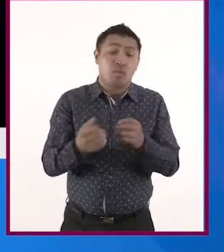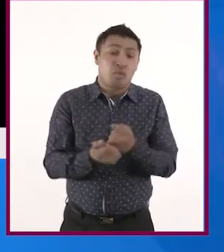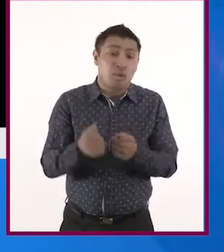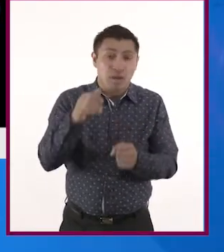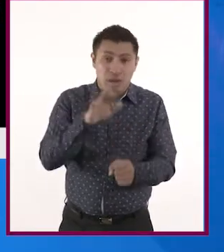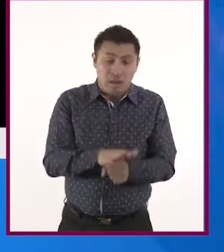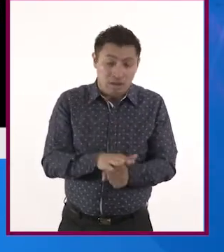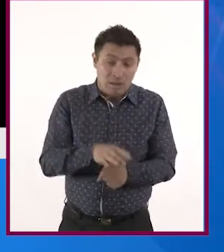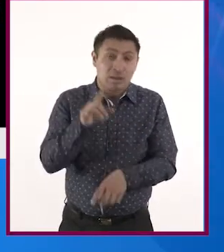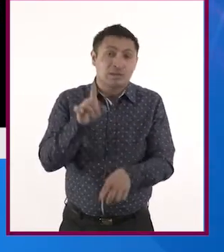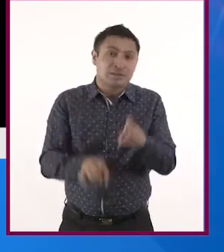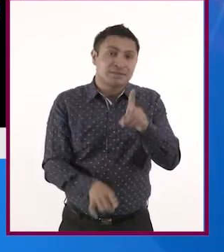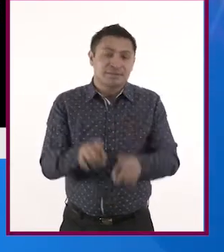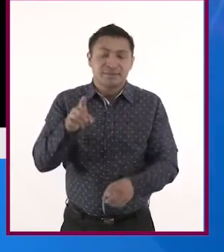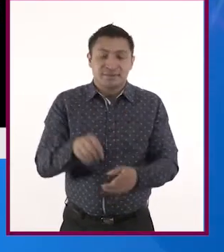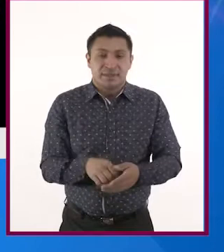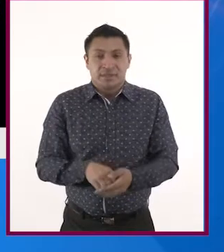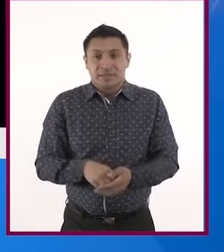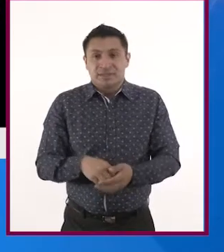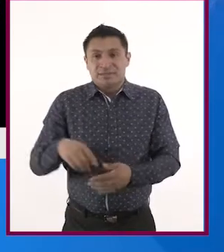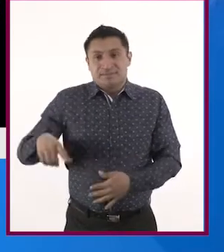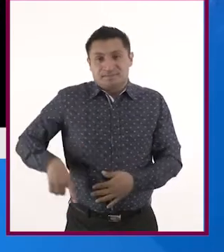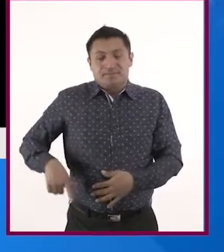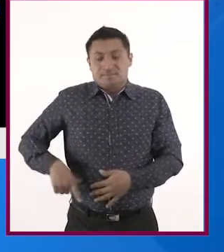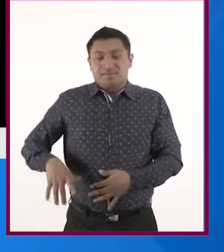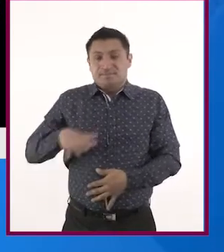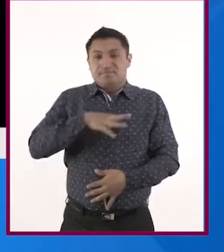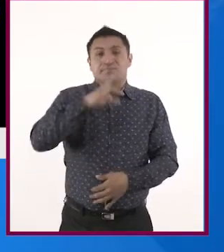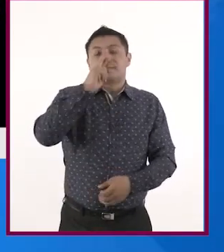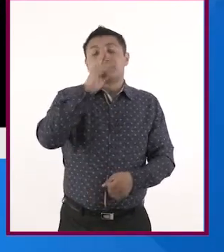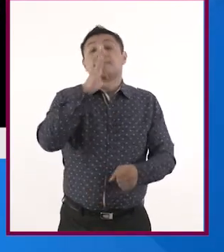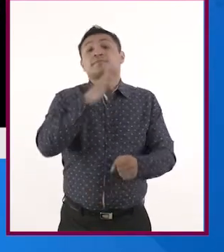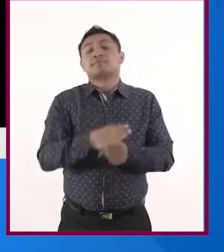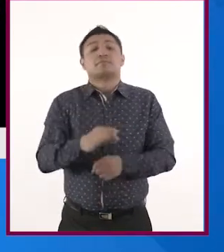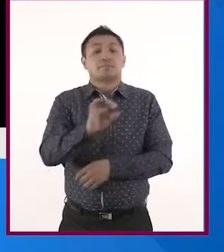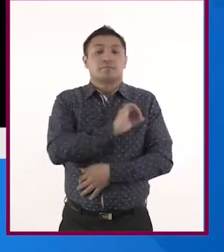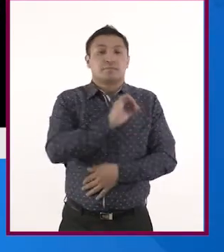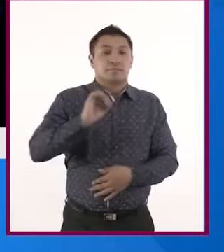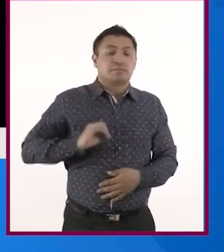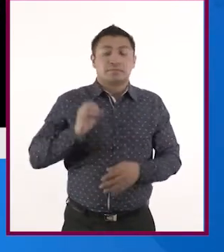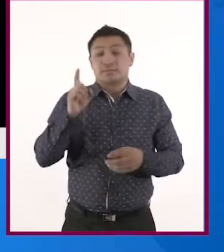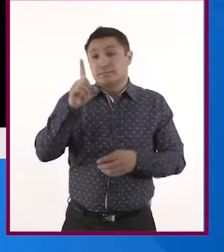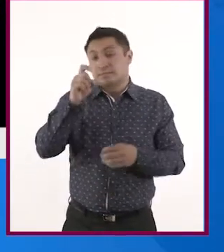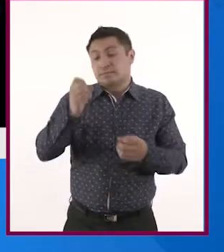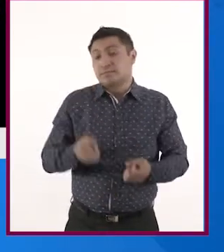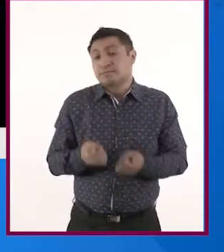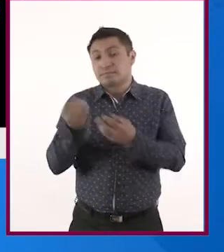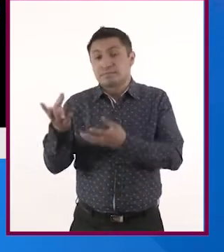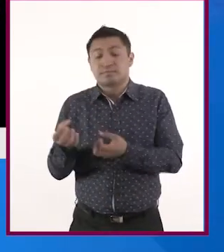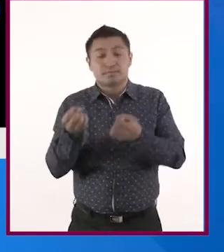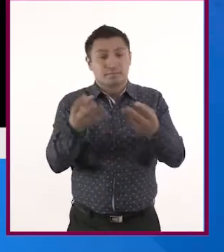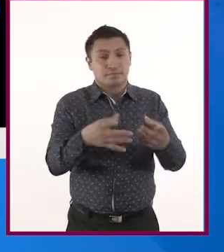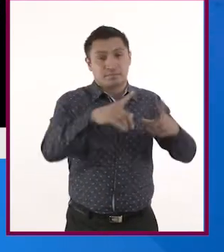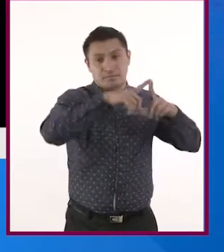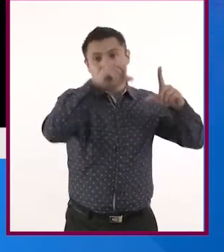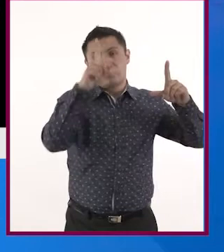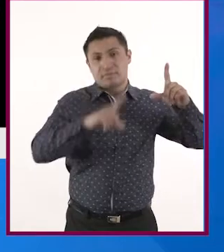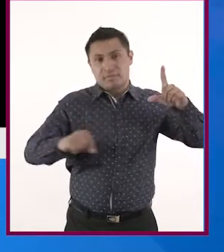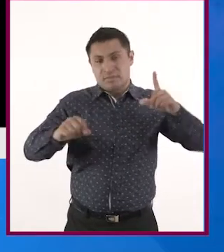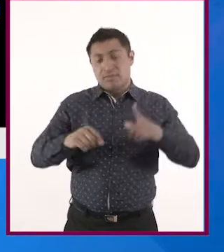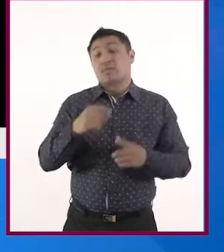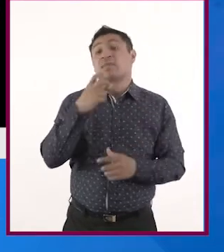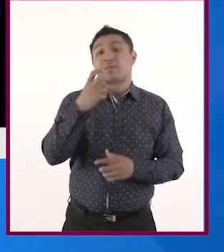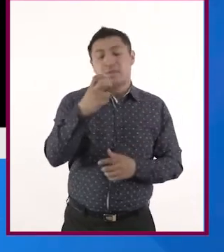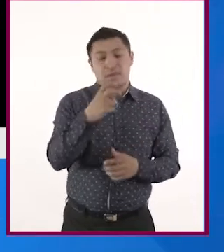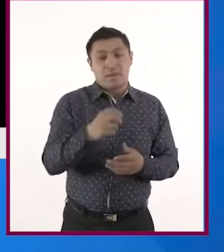gestionamos. Si bien el Estado tiene la responsabilidad y la obligación de abastecer a toda la población del